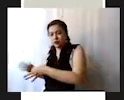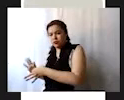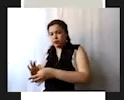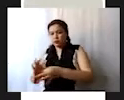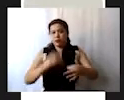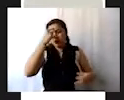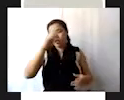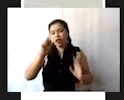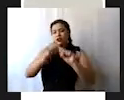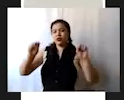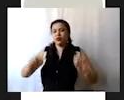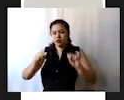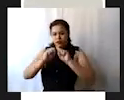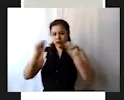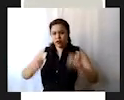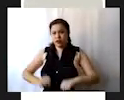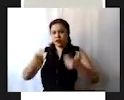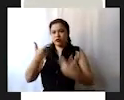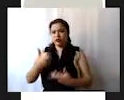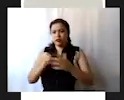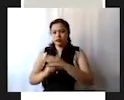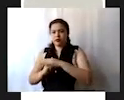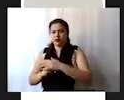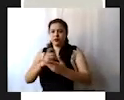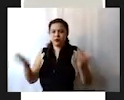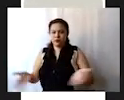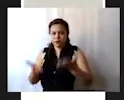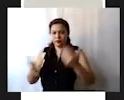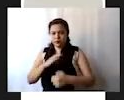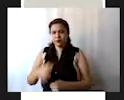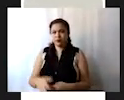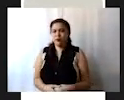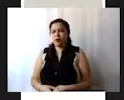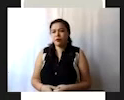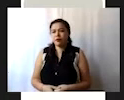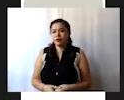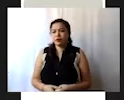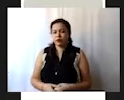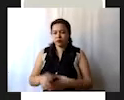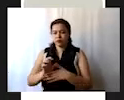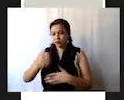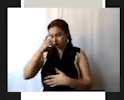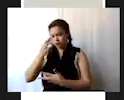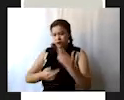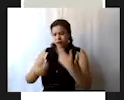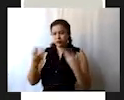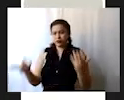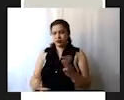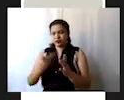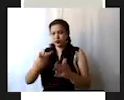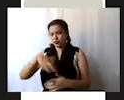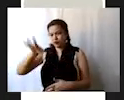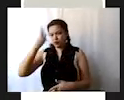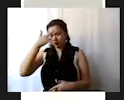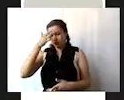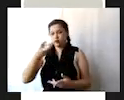transformación de un sistema económico sostenible. Entonces, nada más para retomar, porque sí creo importante que esto no lo dejen